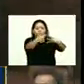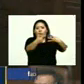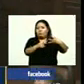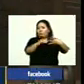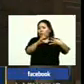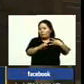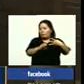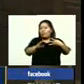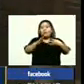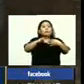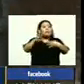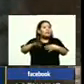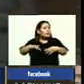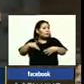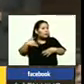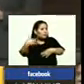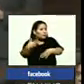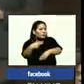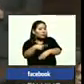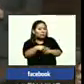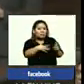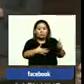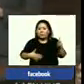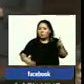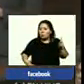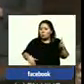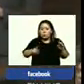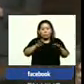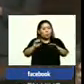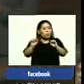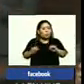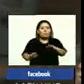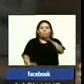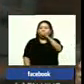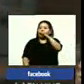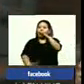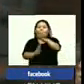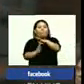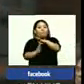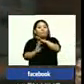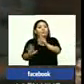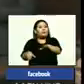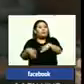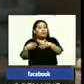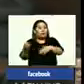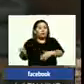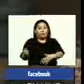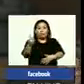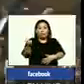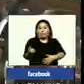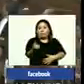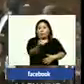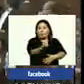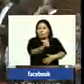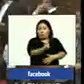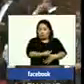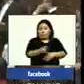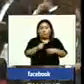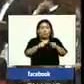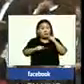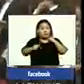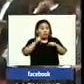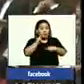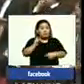llega horas después de que el mandatario no lograra frenar una polémica designación de nuevos miembros del Tribunal Constitucional.